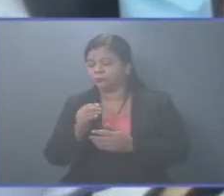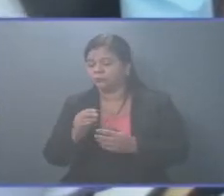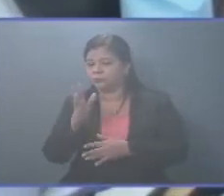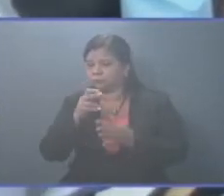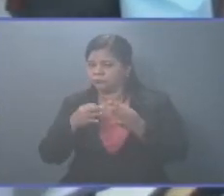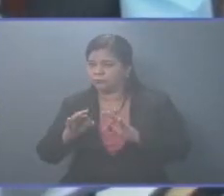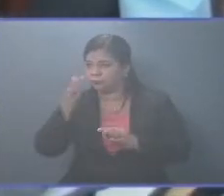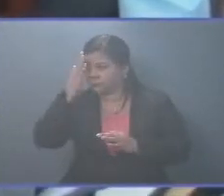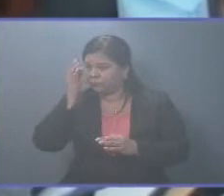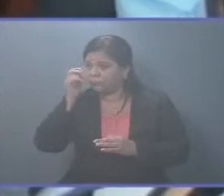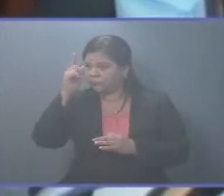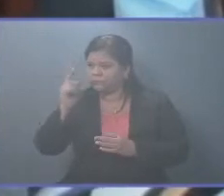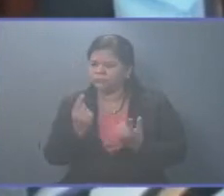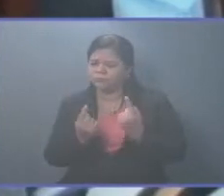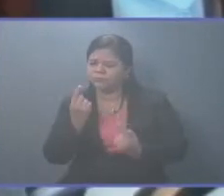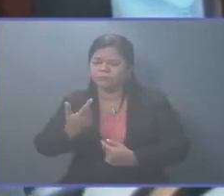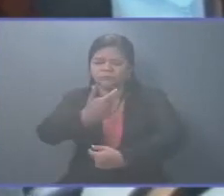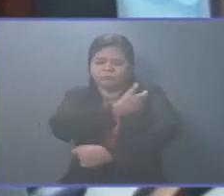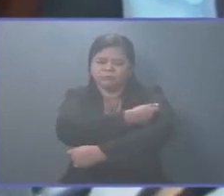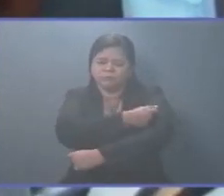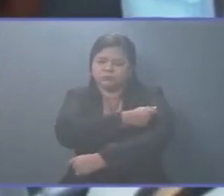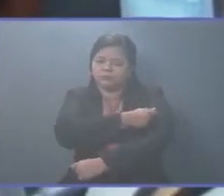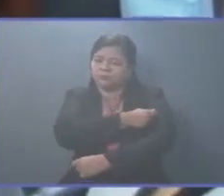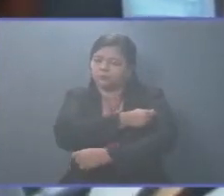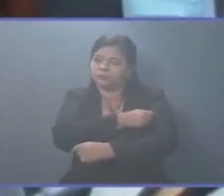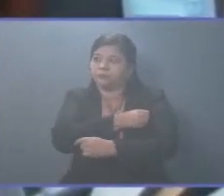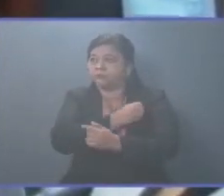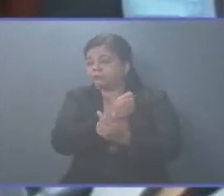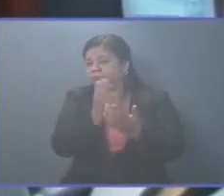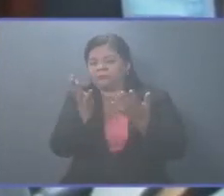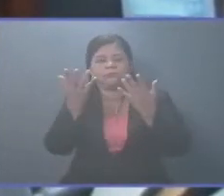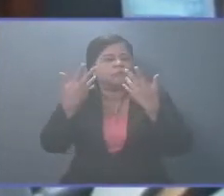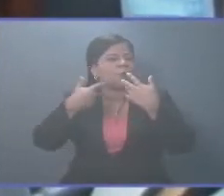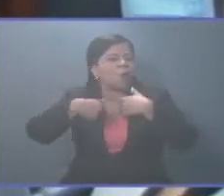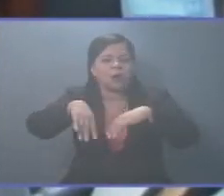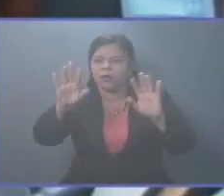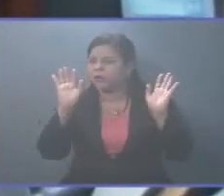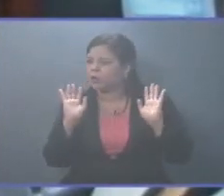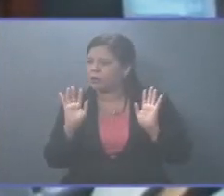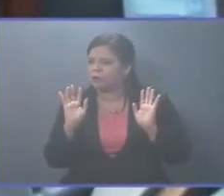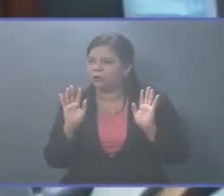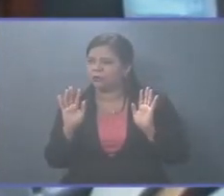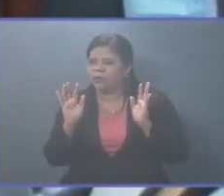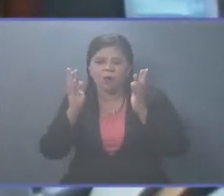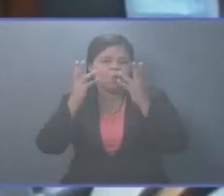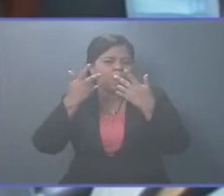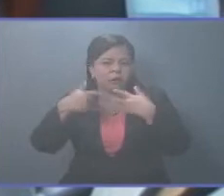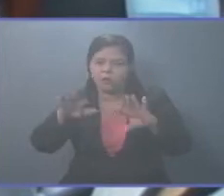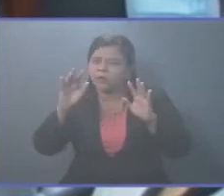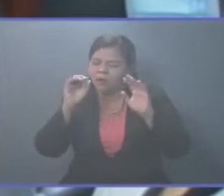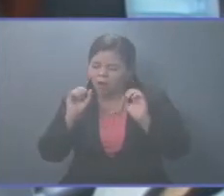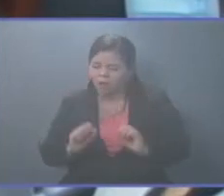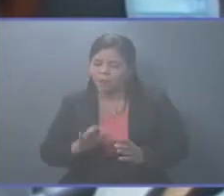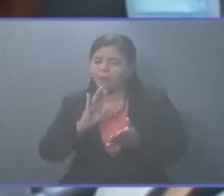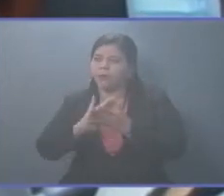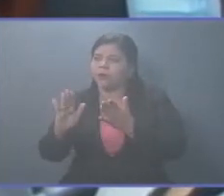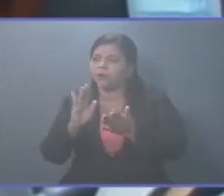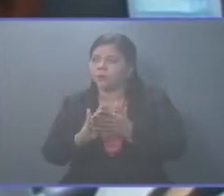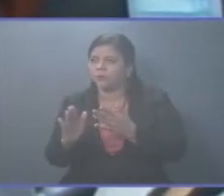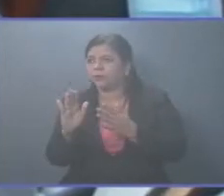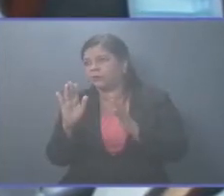¿Cuál vacuna vas a poner? La que haya, la que tengas, la que puedas pagar, la que